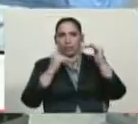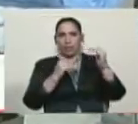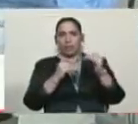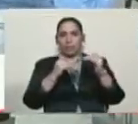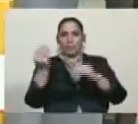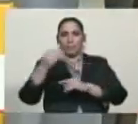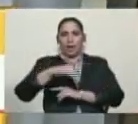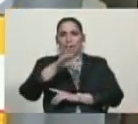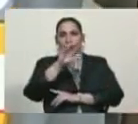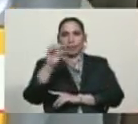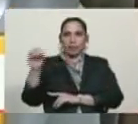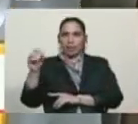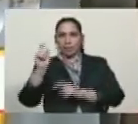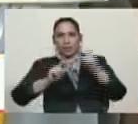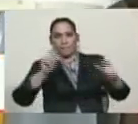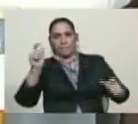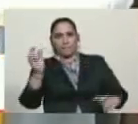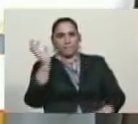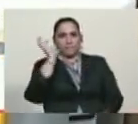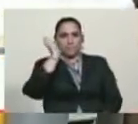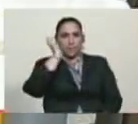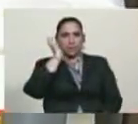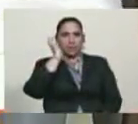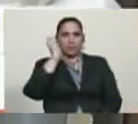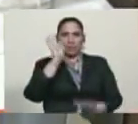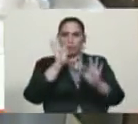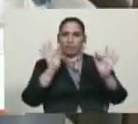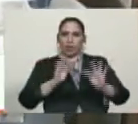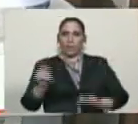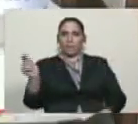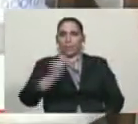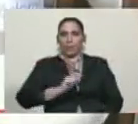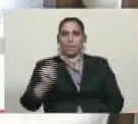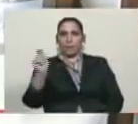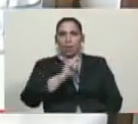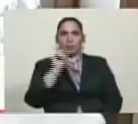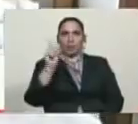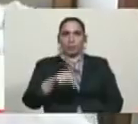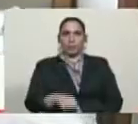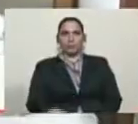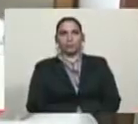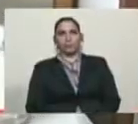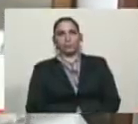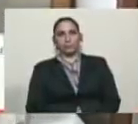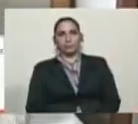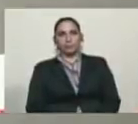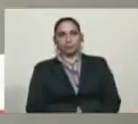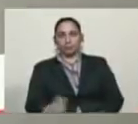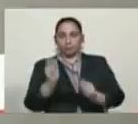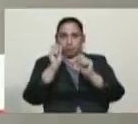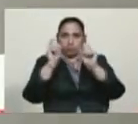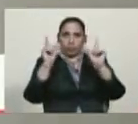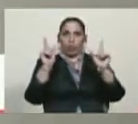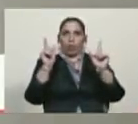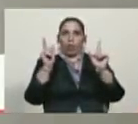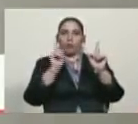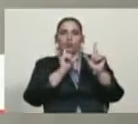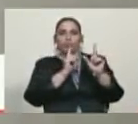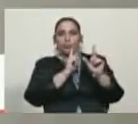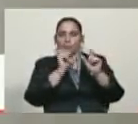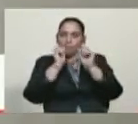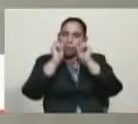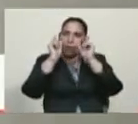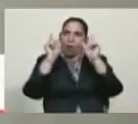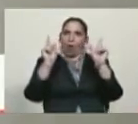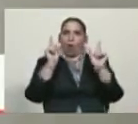pacientes mensual de manera mensual adicionalmente pues la maravilla lo que yo llamo la maravilla del